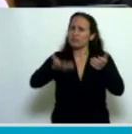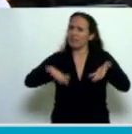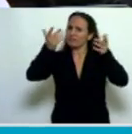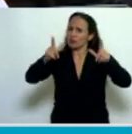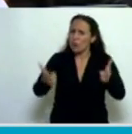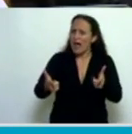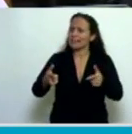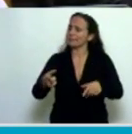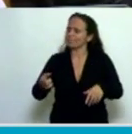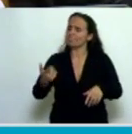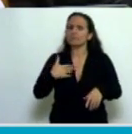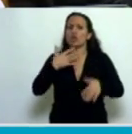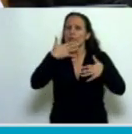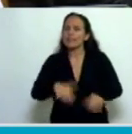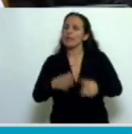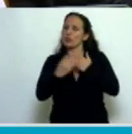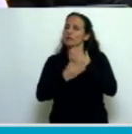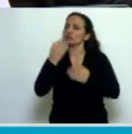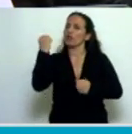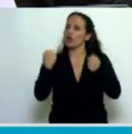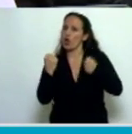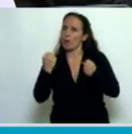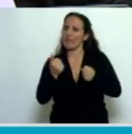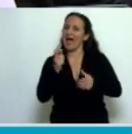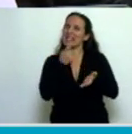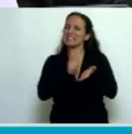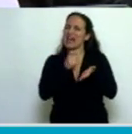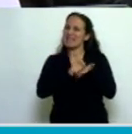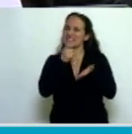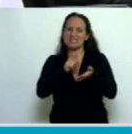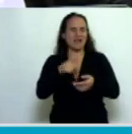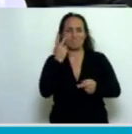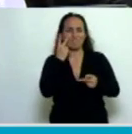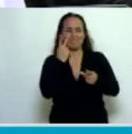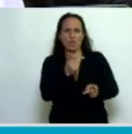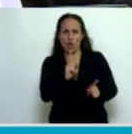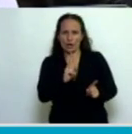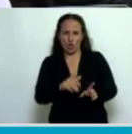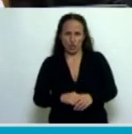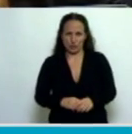se desentienda de esta estadística y no se atreva a reconocerlo en público.